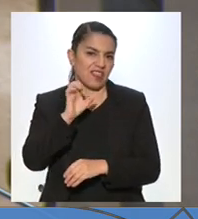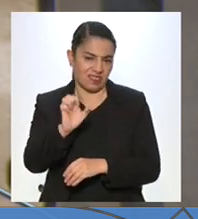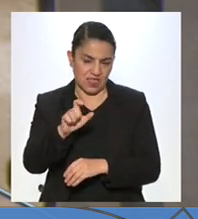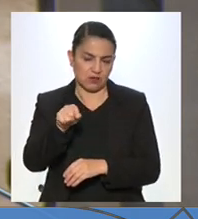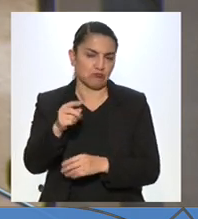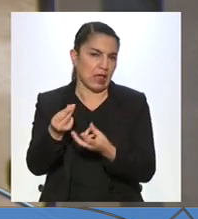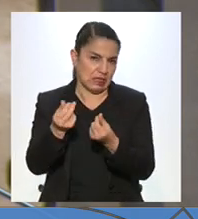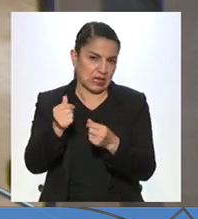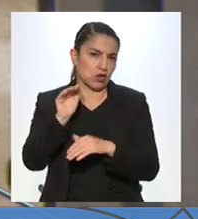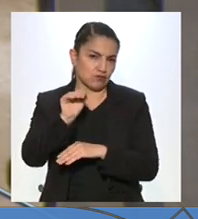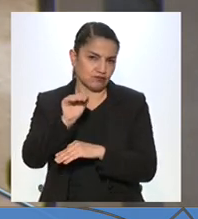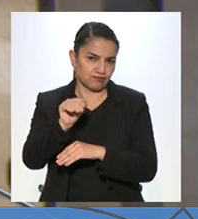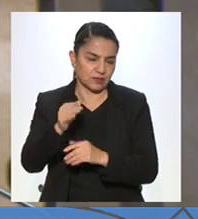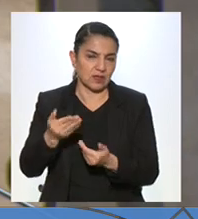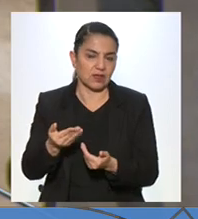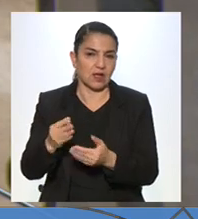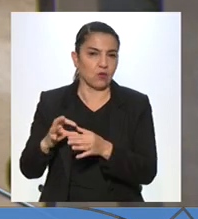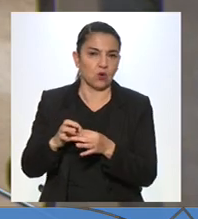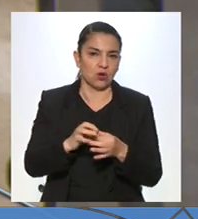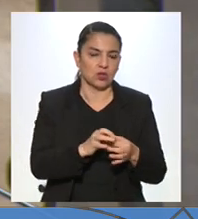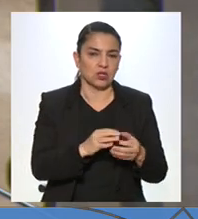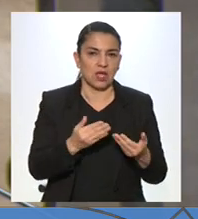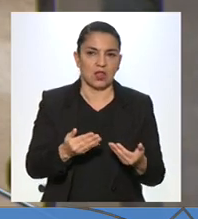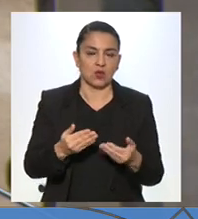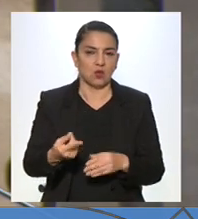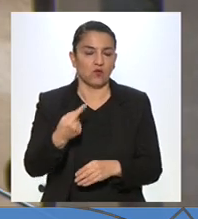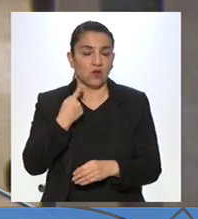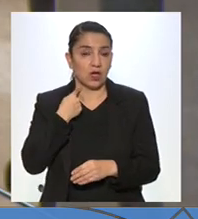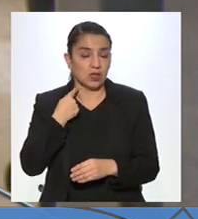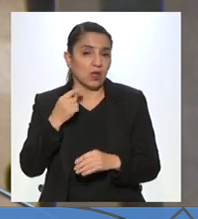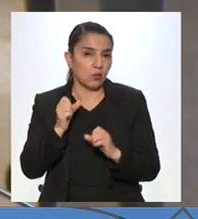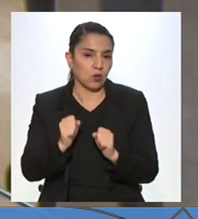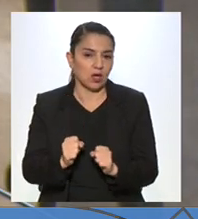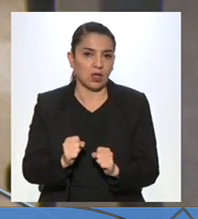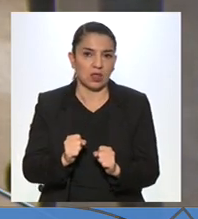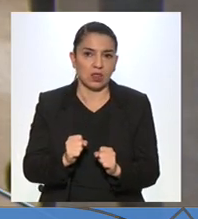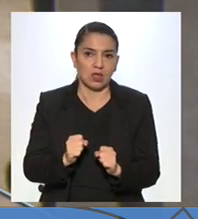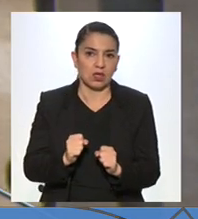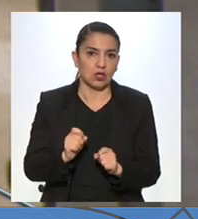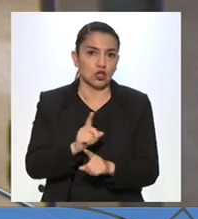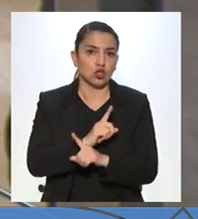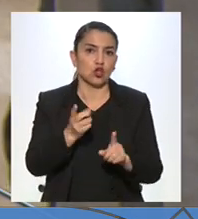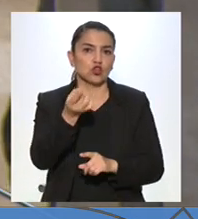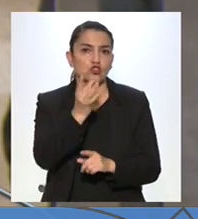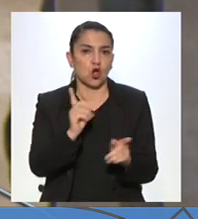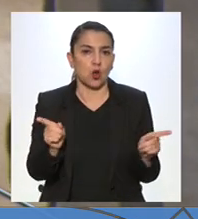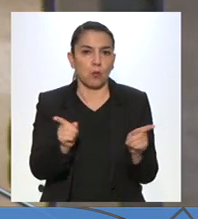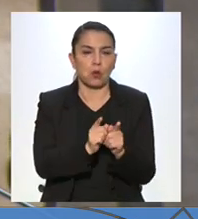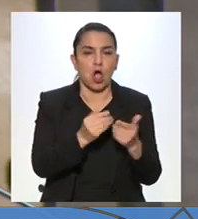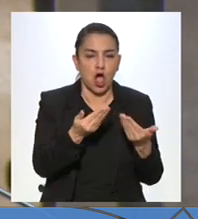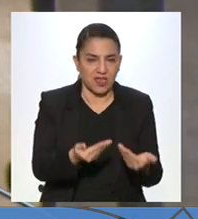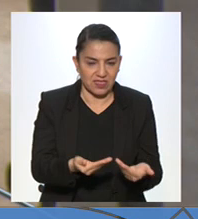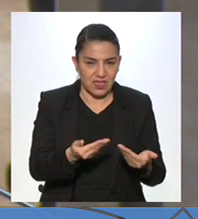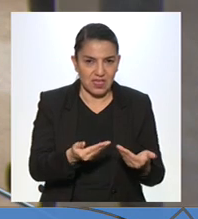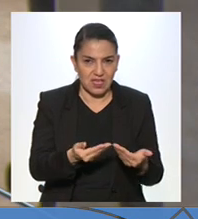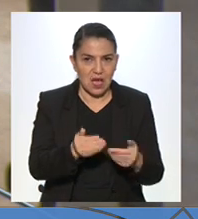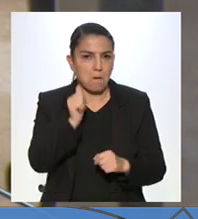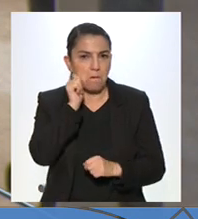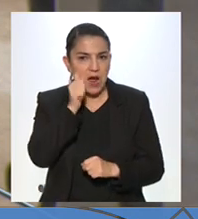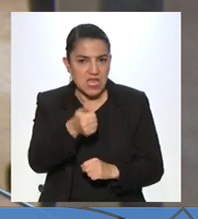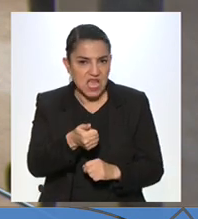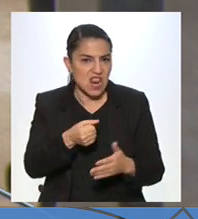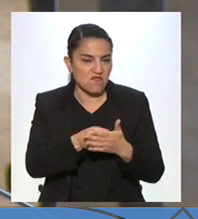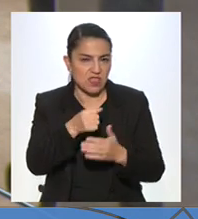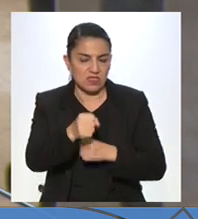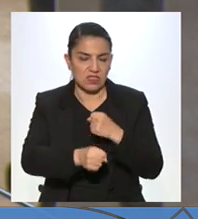líquidas. Por lo tanto, el impacto que eso puede tener no se acota a hoy día, mañana, fin de